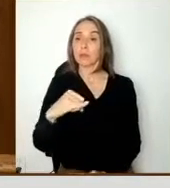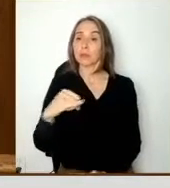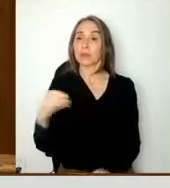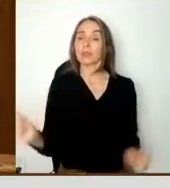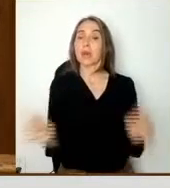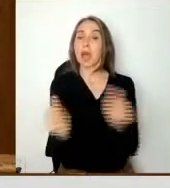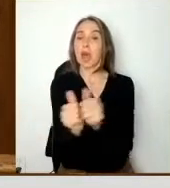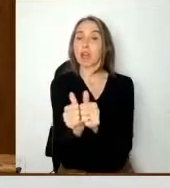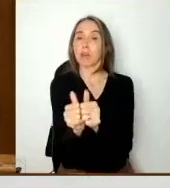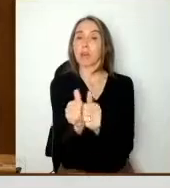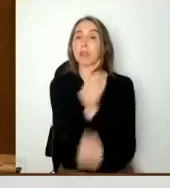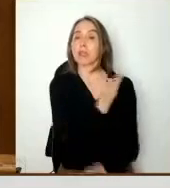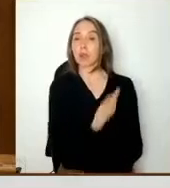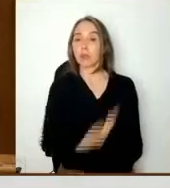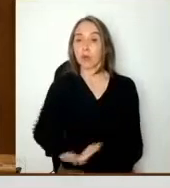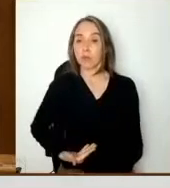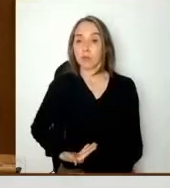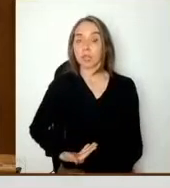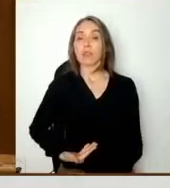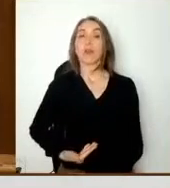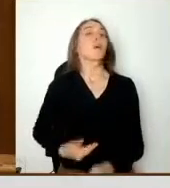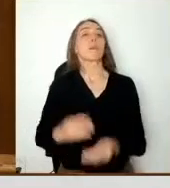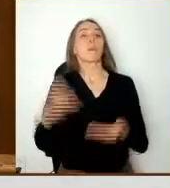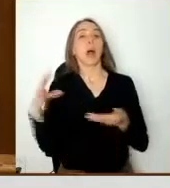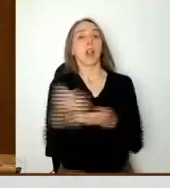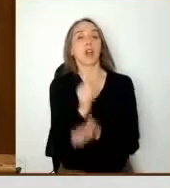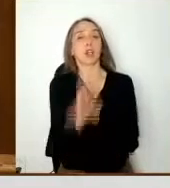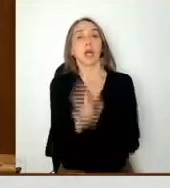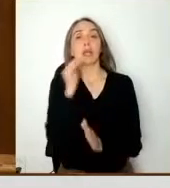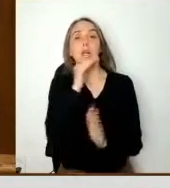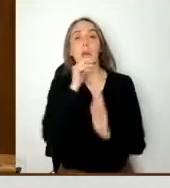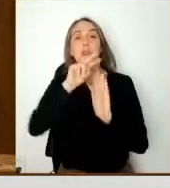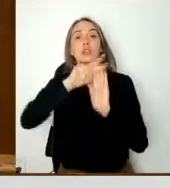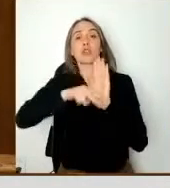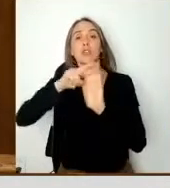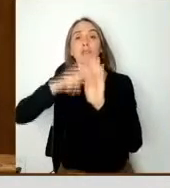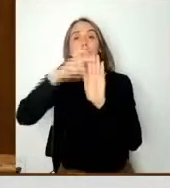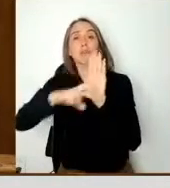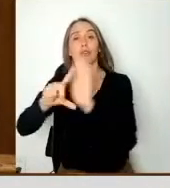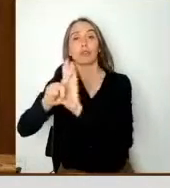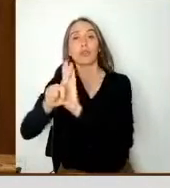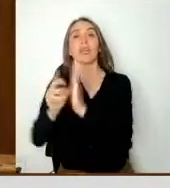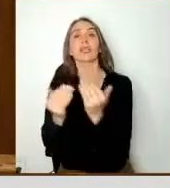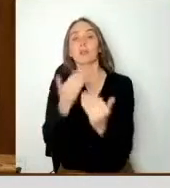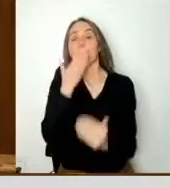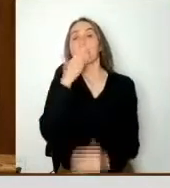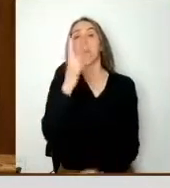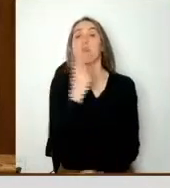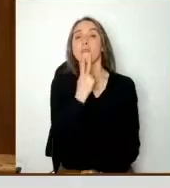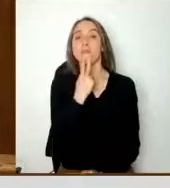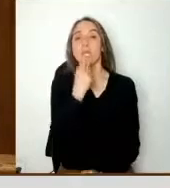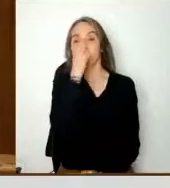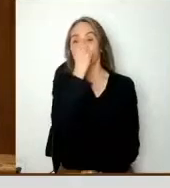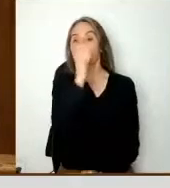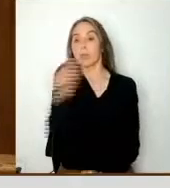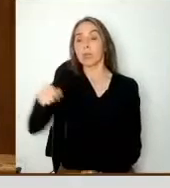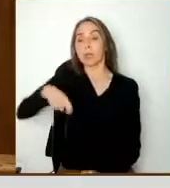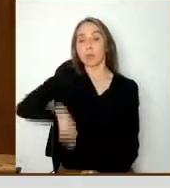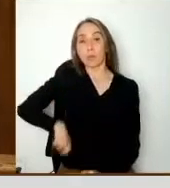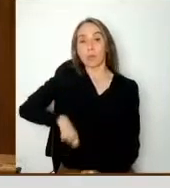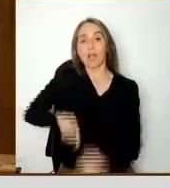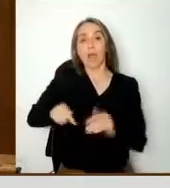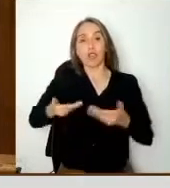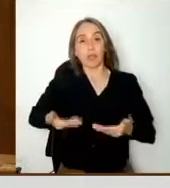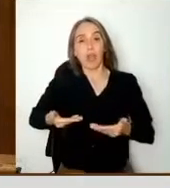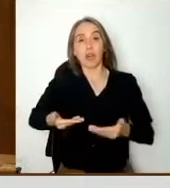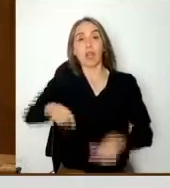gobierno para sacar adelante con premura las reformas comprometidas que buscan mejorar la vida de los pensionados actuales y futuros, como